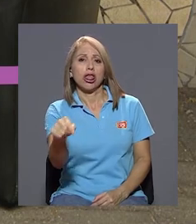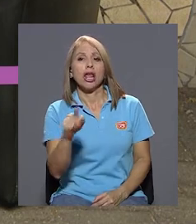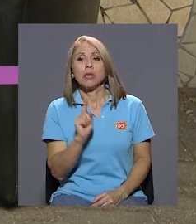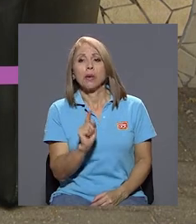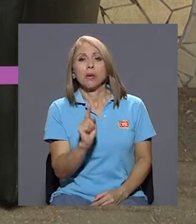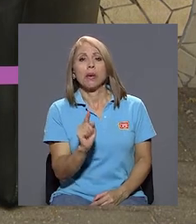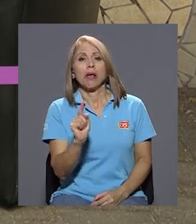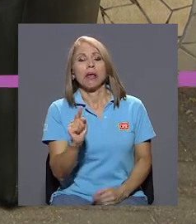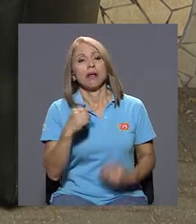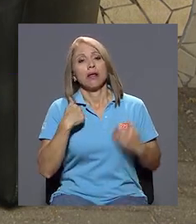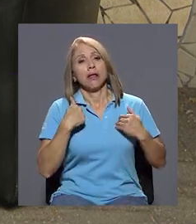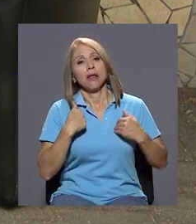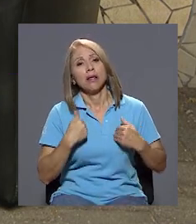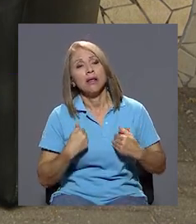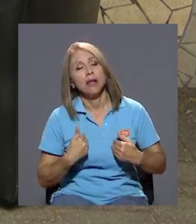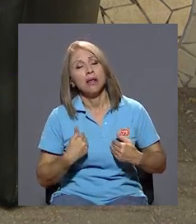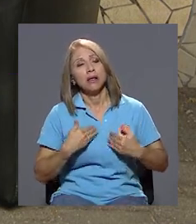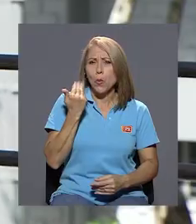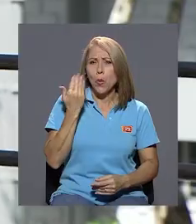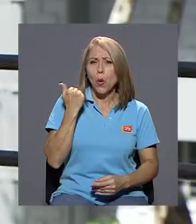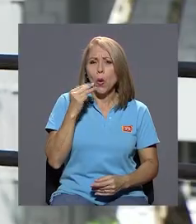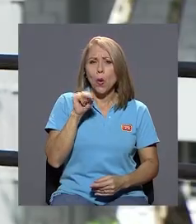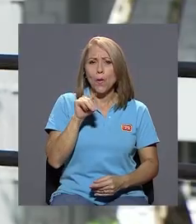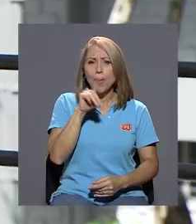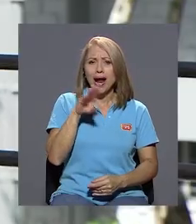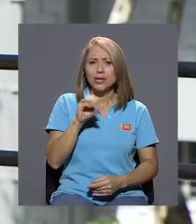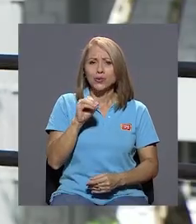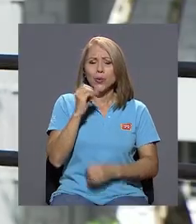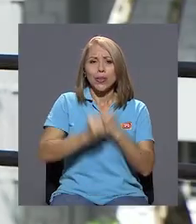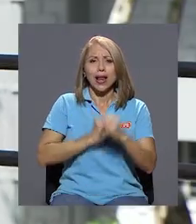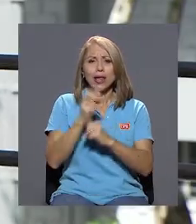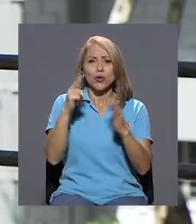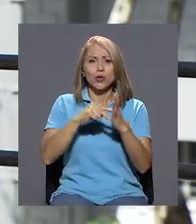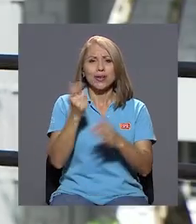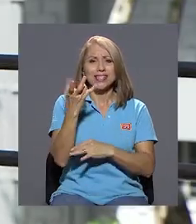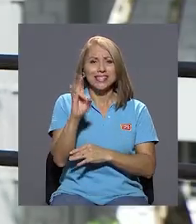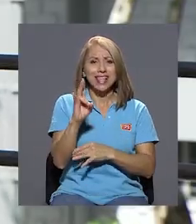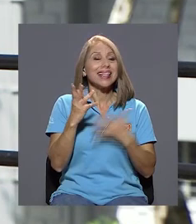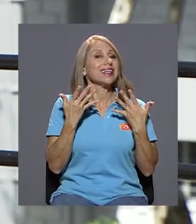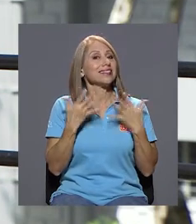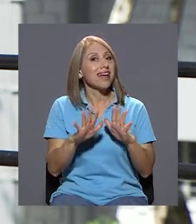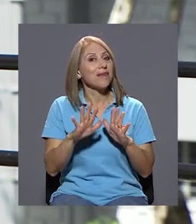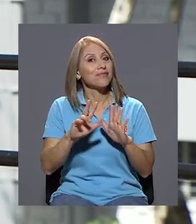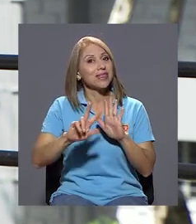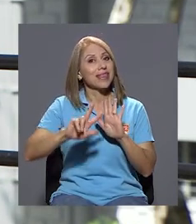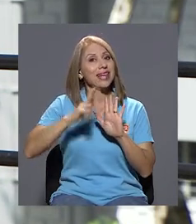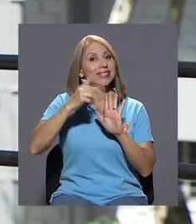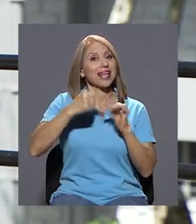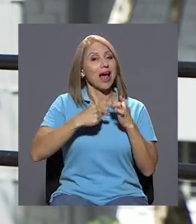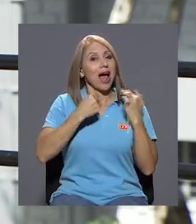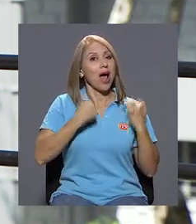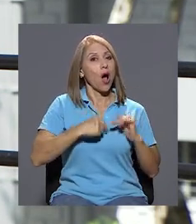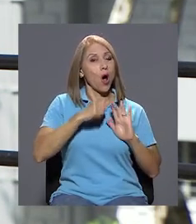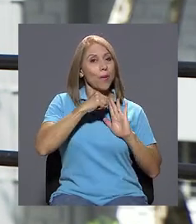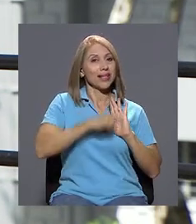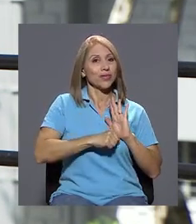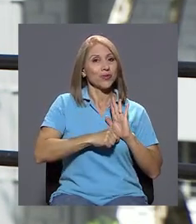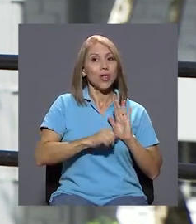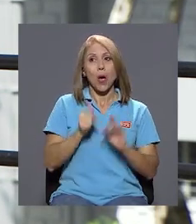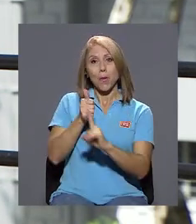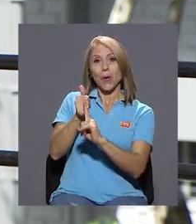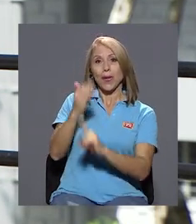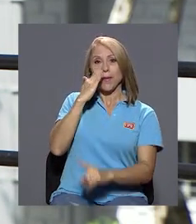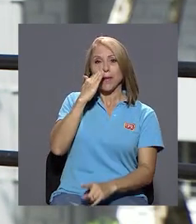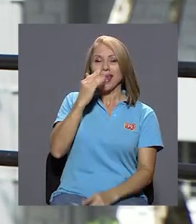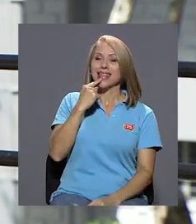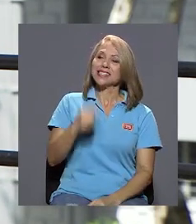que llevarlo alzado o en bicicleta a la escuela. Como en marzo del 2017 se le hizo el tercer procedimiento y la